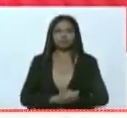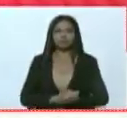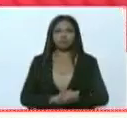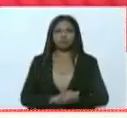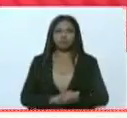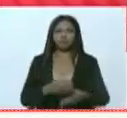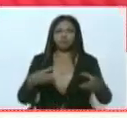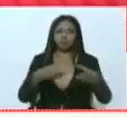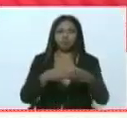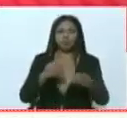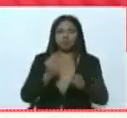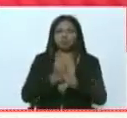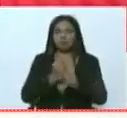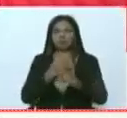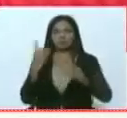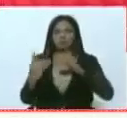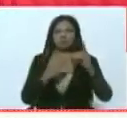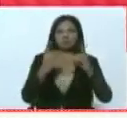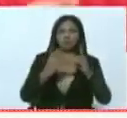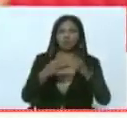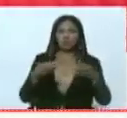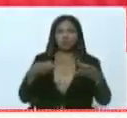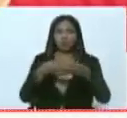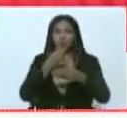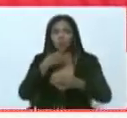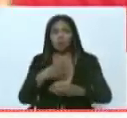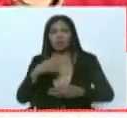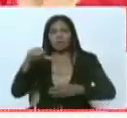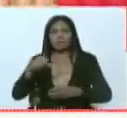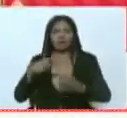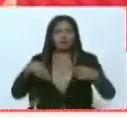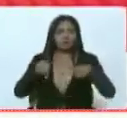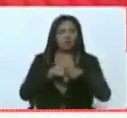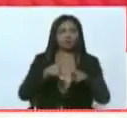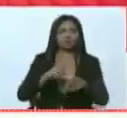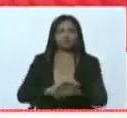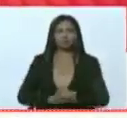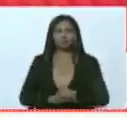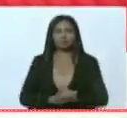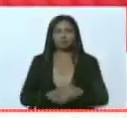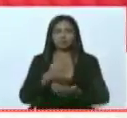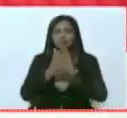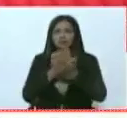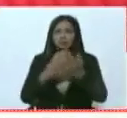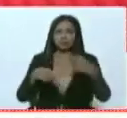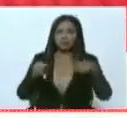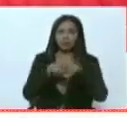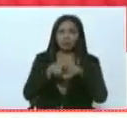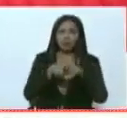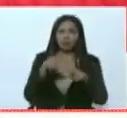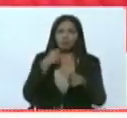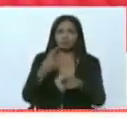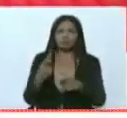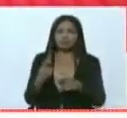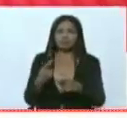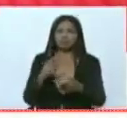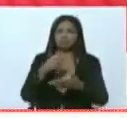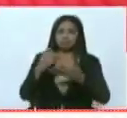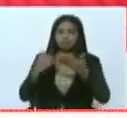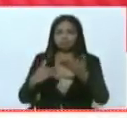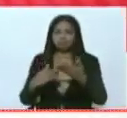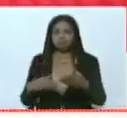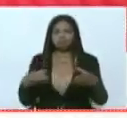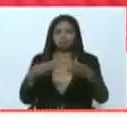Una mesa permanente de diálogo en las buenas y en las malas. Siempre. lo dice el concepto,